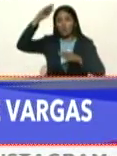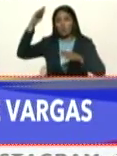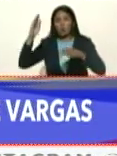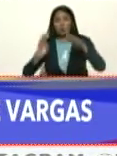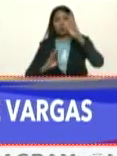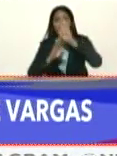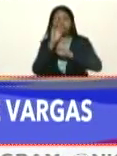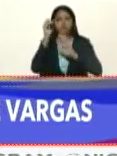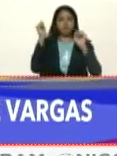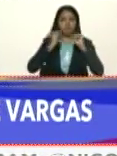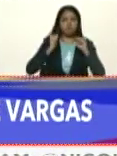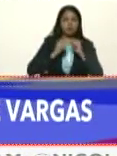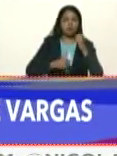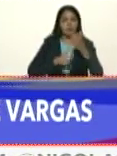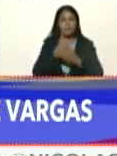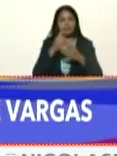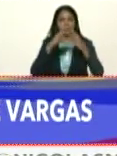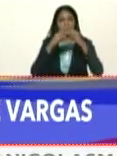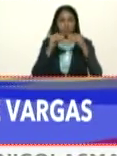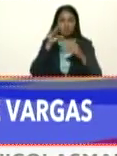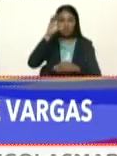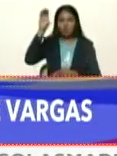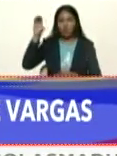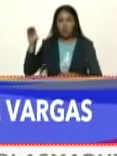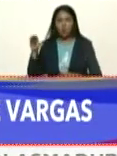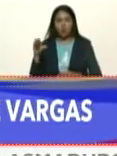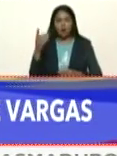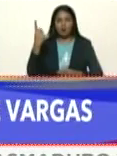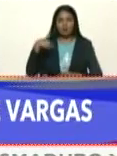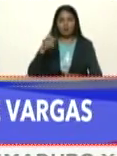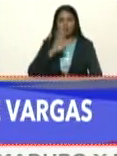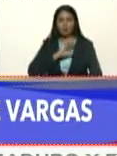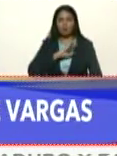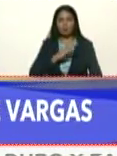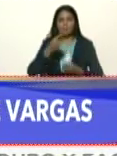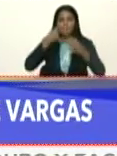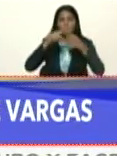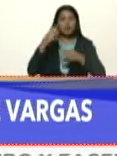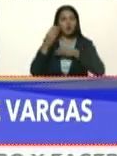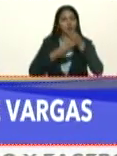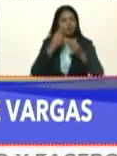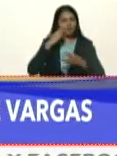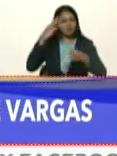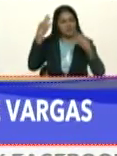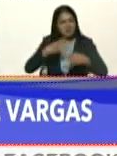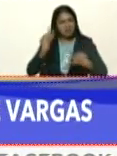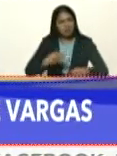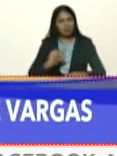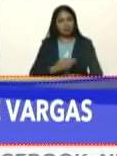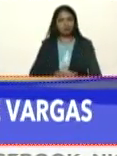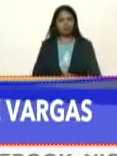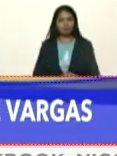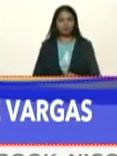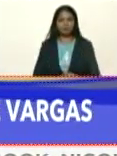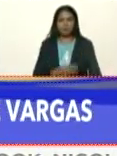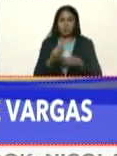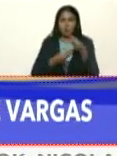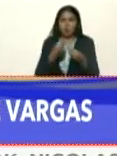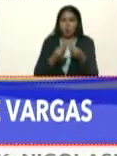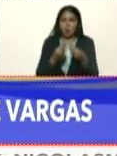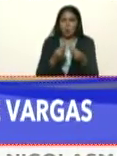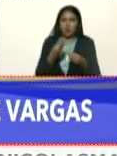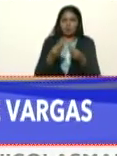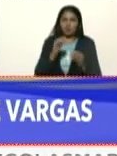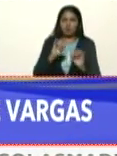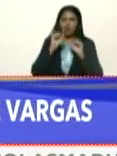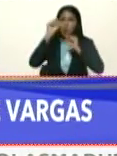y fríos que toda esa región tiene. Pero lo hicieron. ¿Y cómo lo hicieron? ¿Y cómo